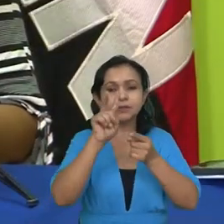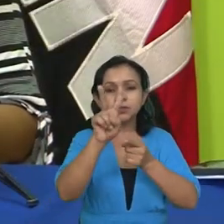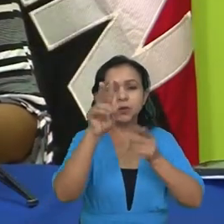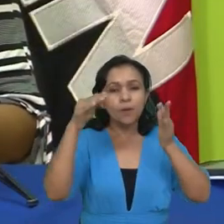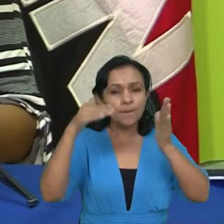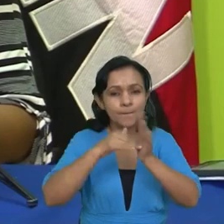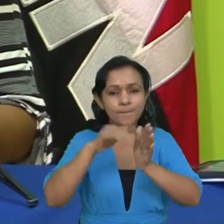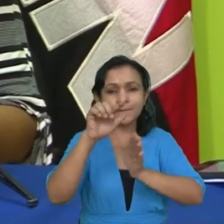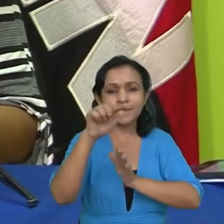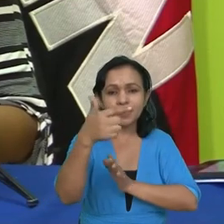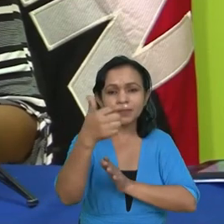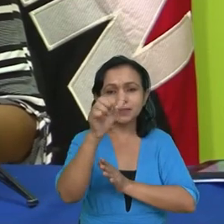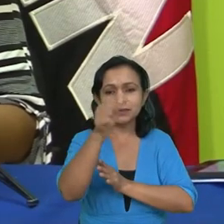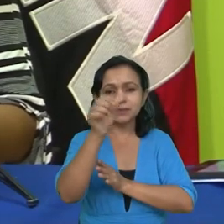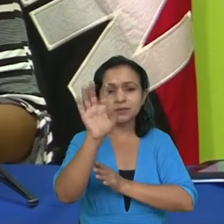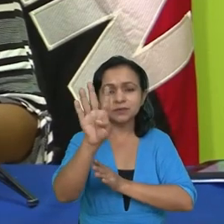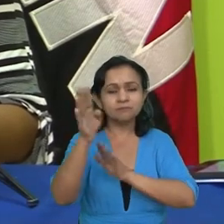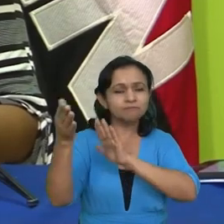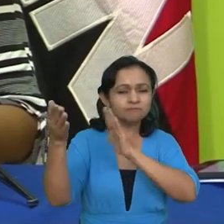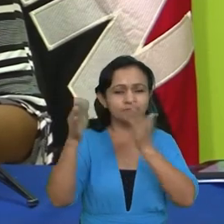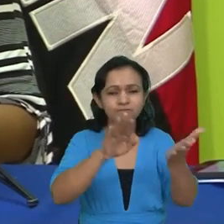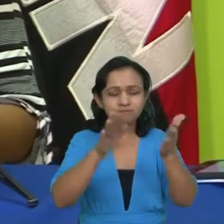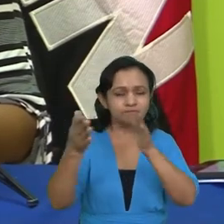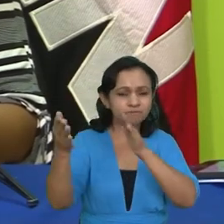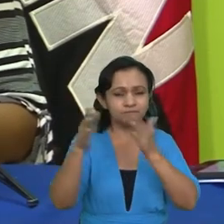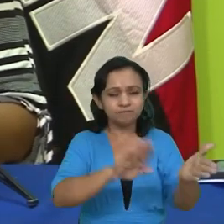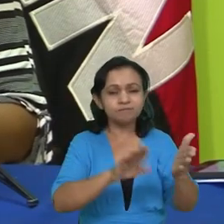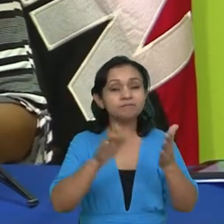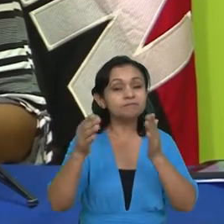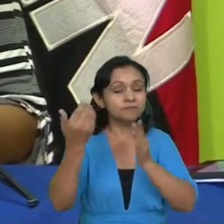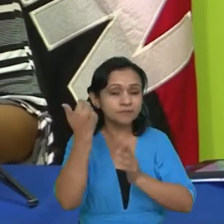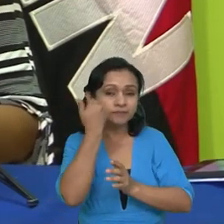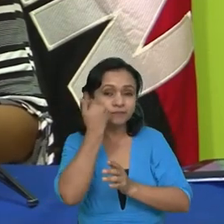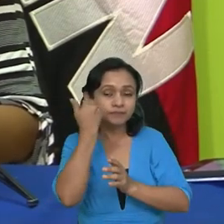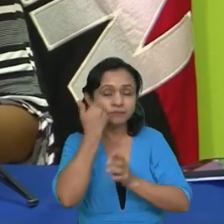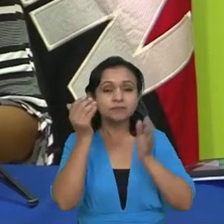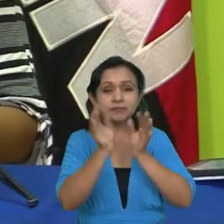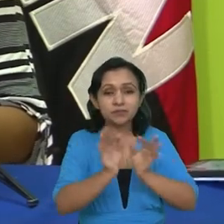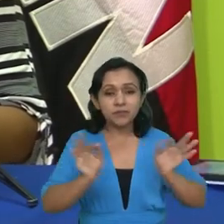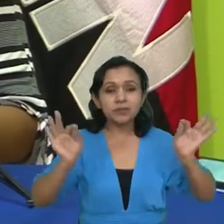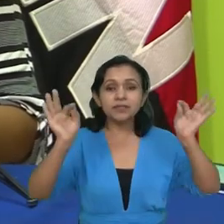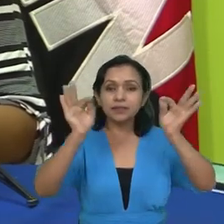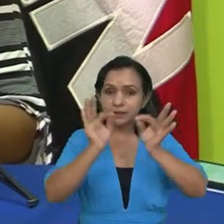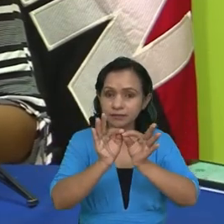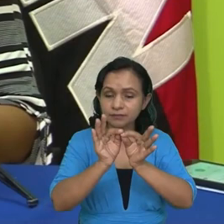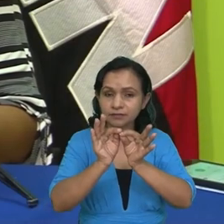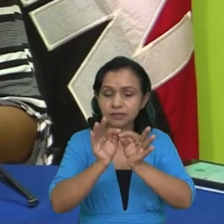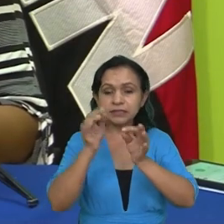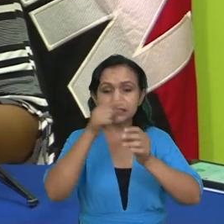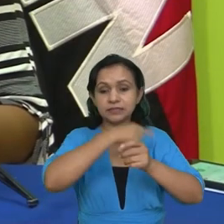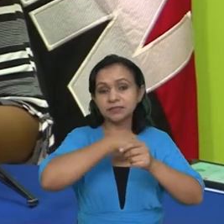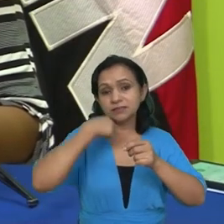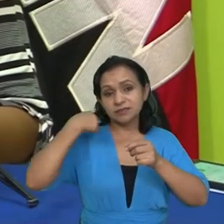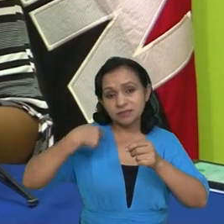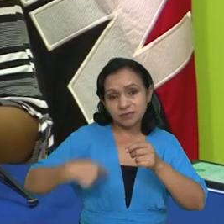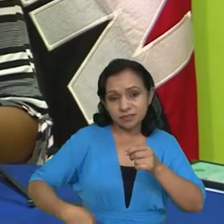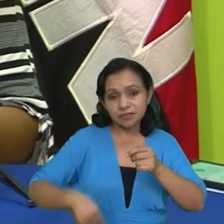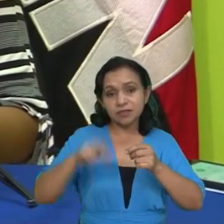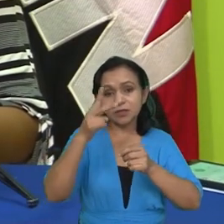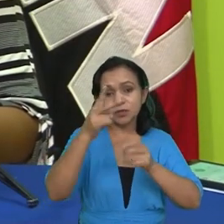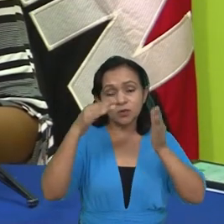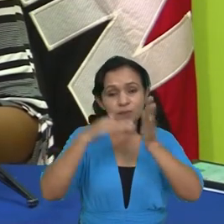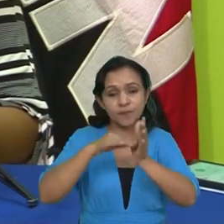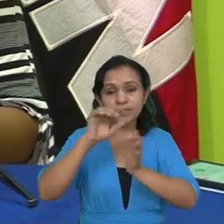mil 764 fallecidos por esta causa es importante que a este momento china reporta dos mil